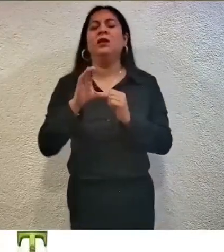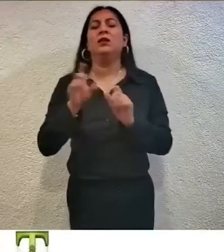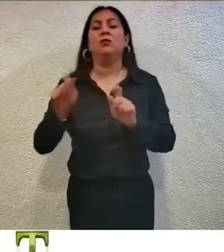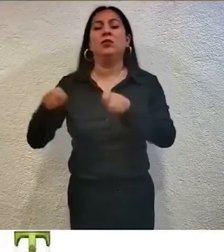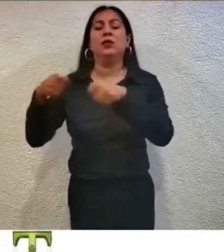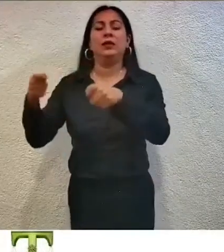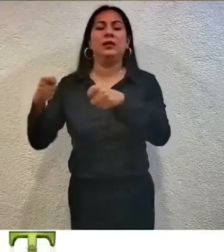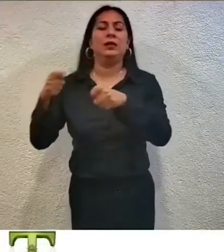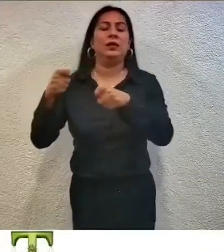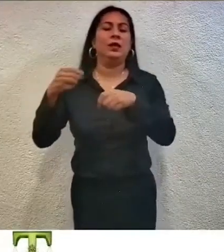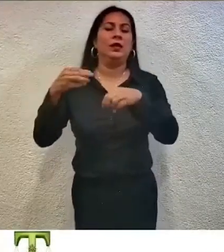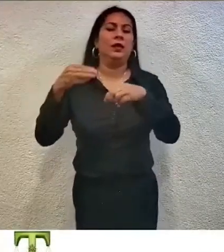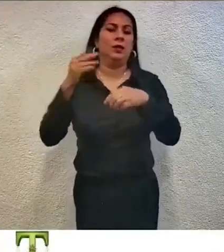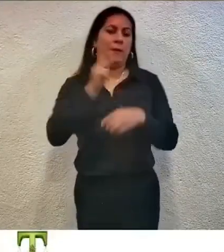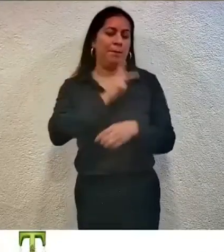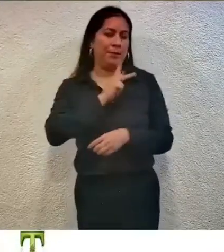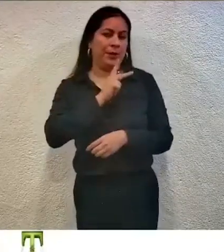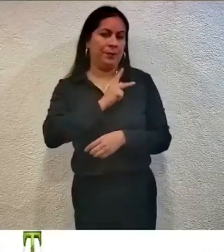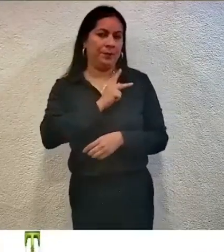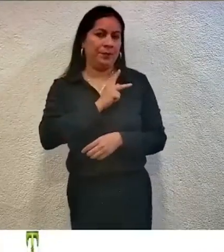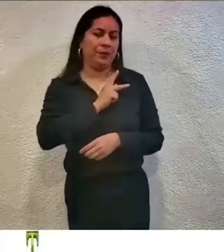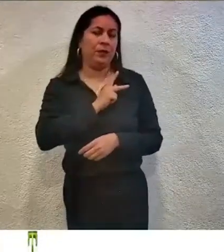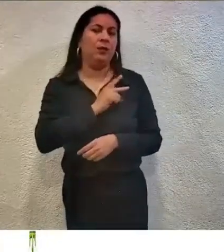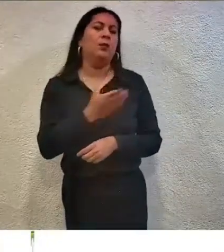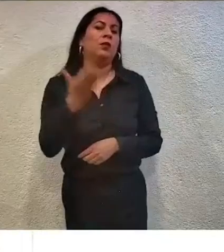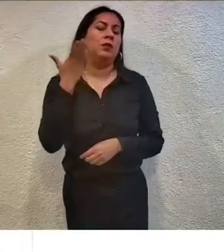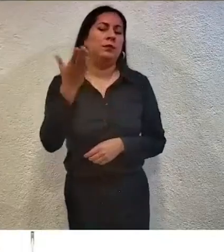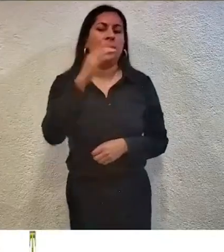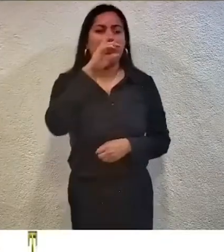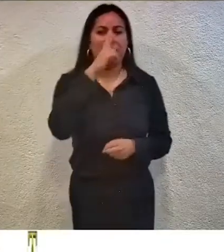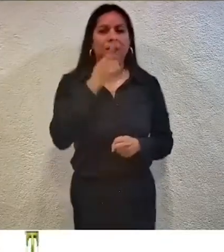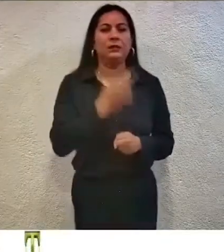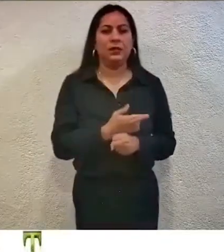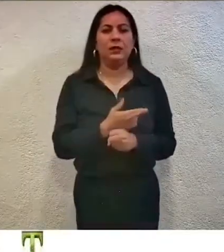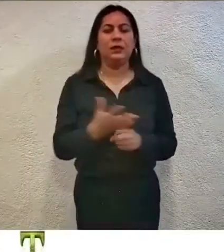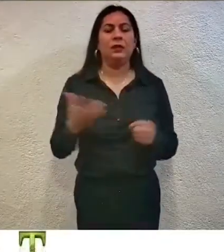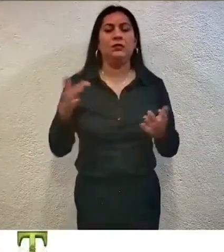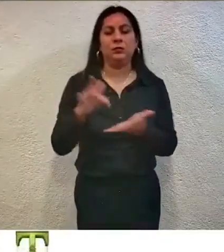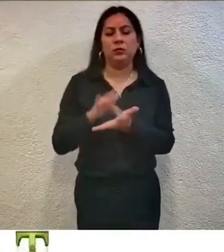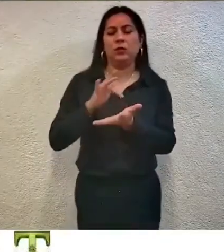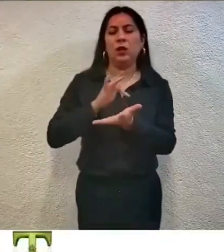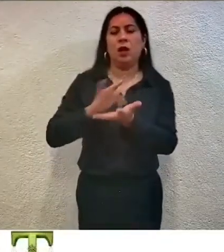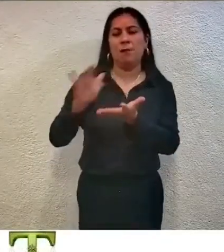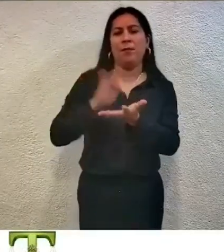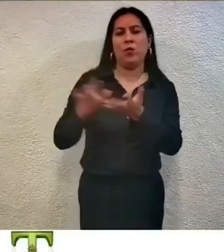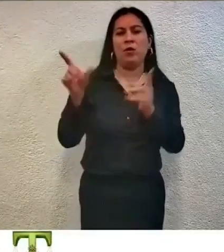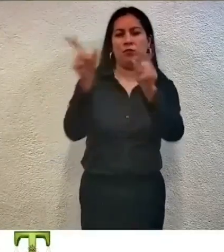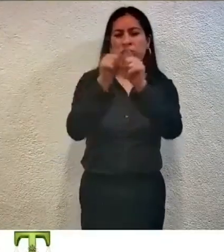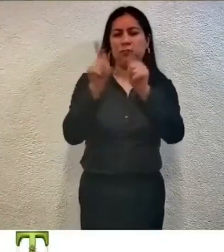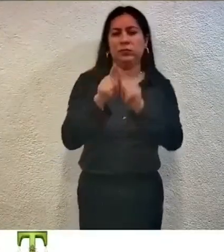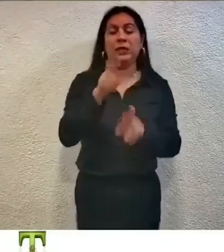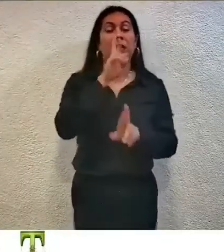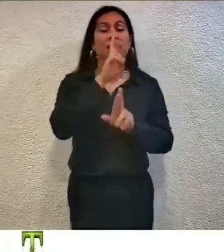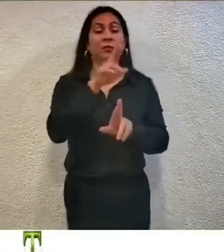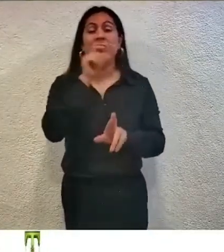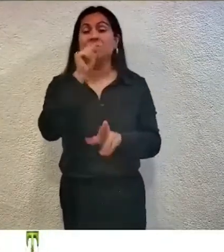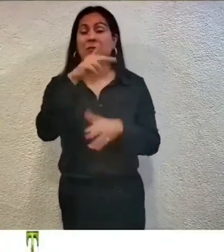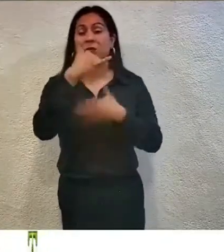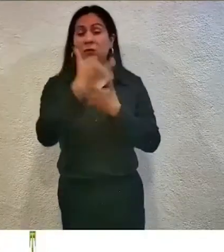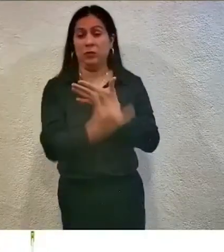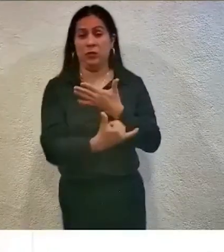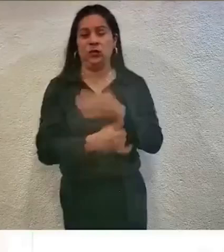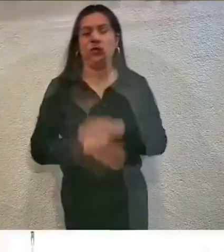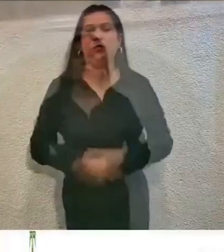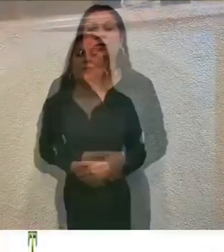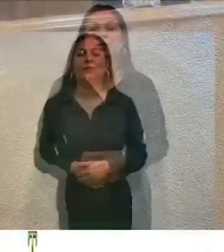11 acumulados que fueron turnados a la ponencia a mi cargo. Por lo tanto, le solicito, secretaria, nos apoye con la cuenta y